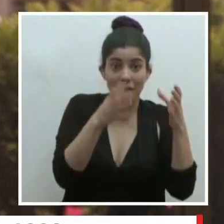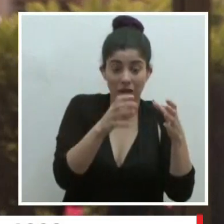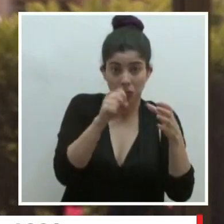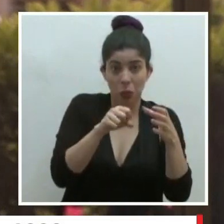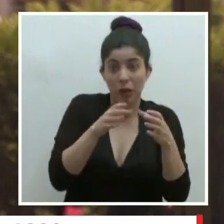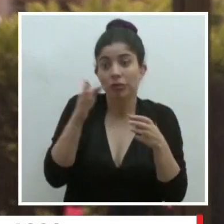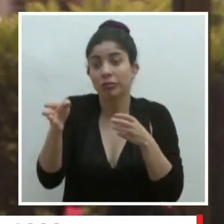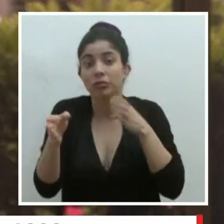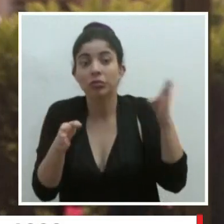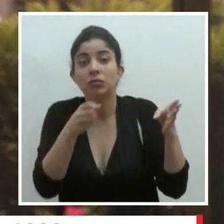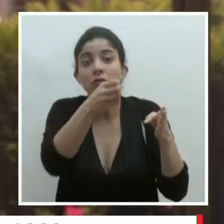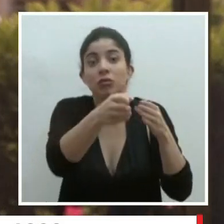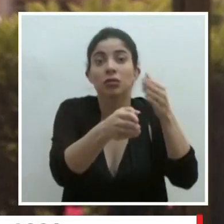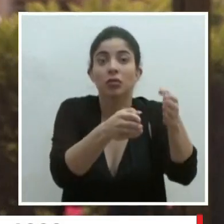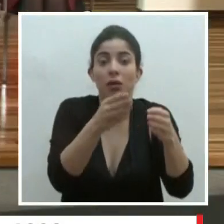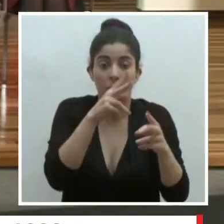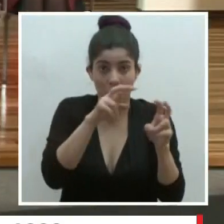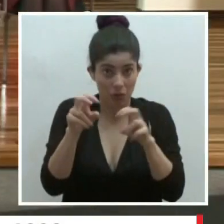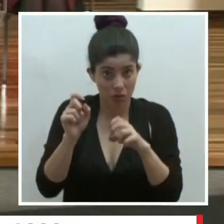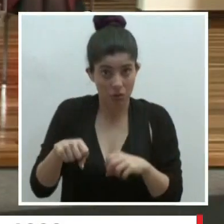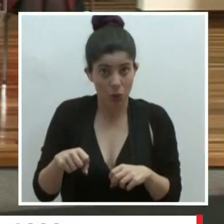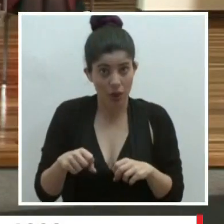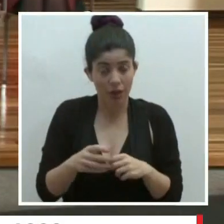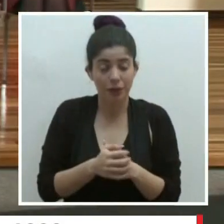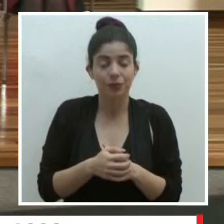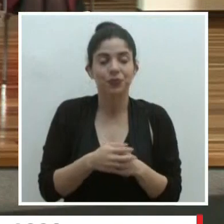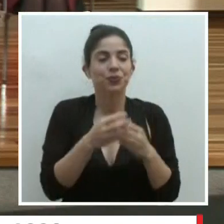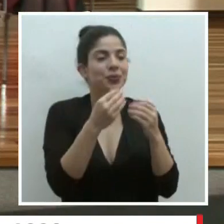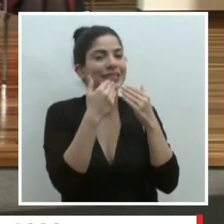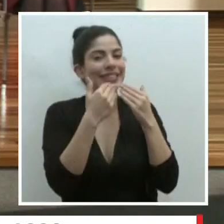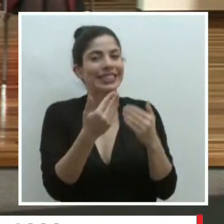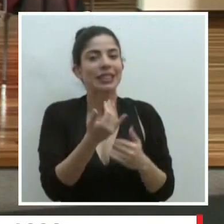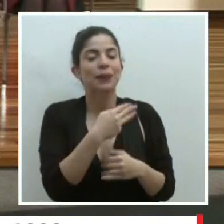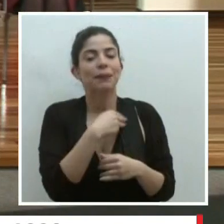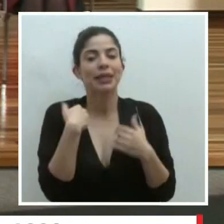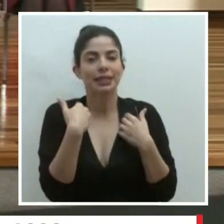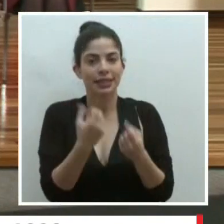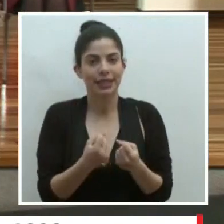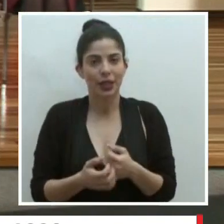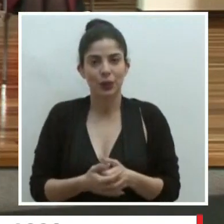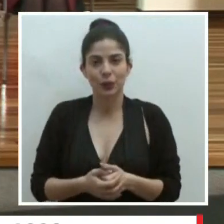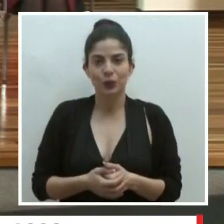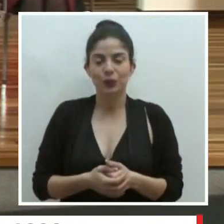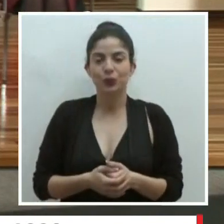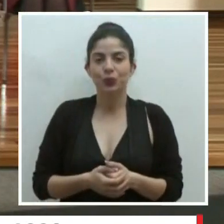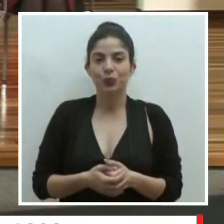otras zonas aledañas. Muchas gracias. Escuchamos al ministro de Salud.